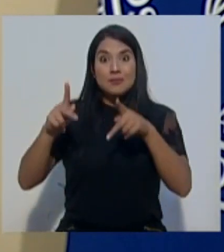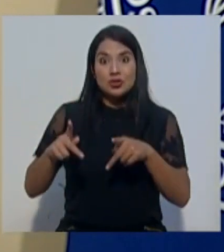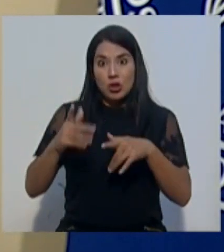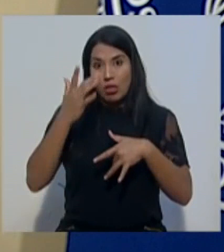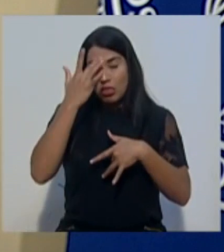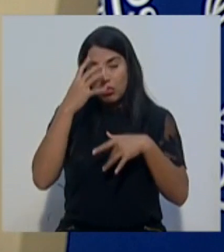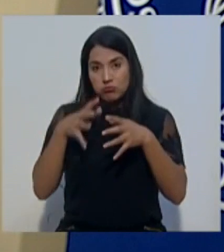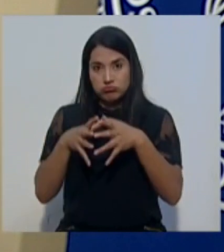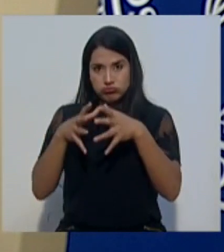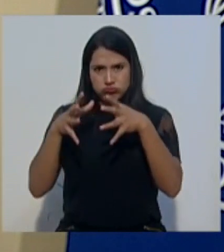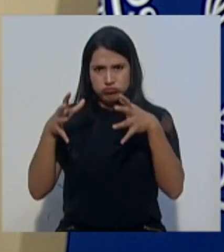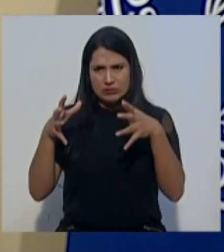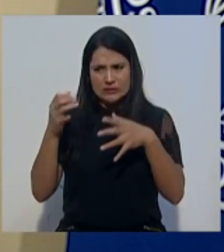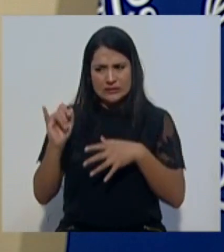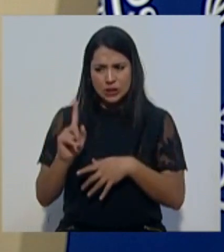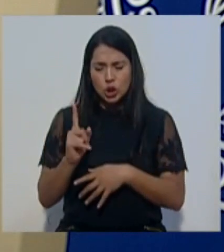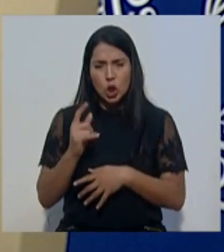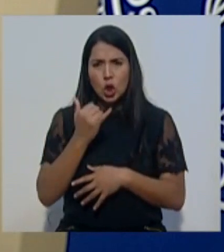hecho, si no me equivoco,